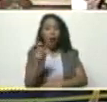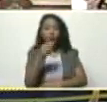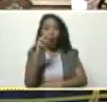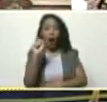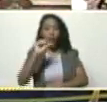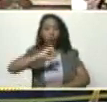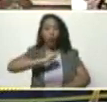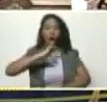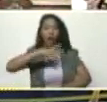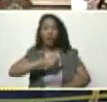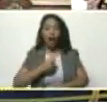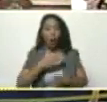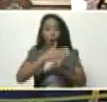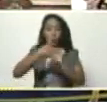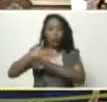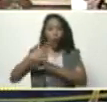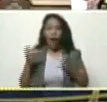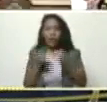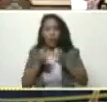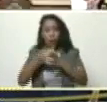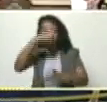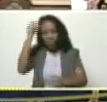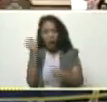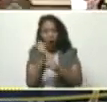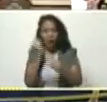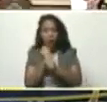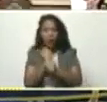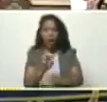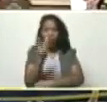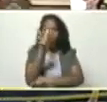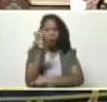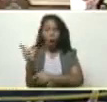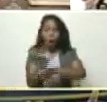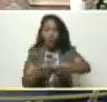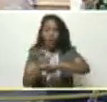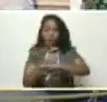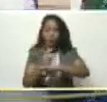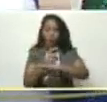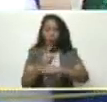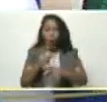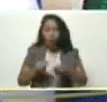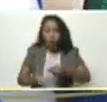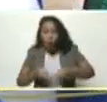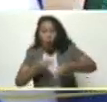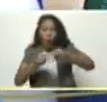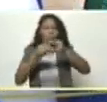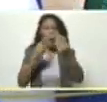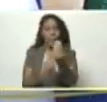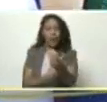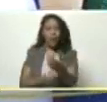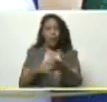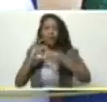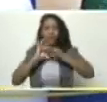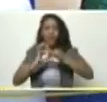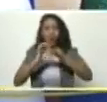compartiendo nuestros equipos de trabajo de dos gobiernos que hemos construido una hermandad profunda y